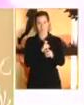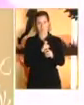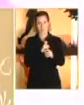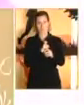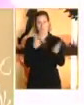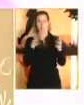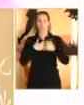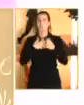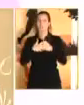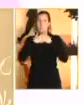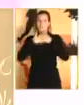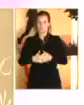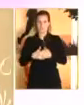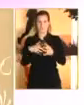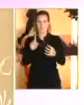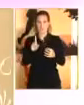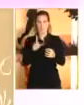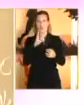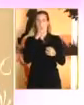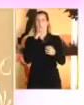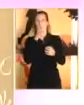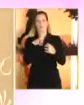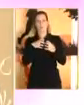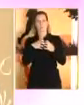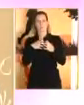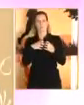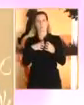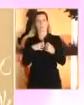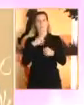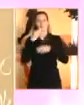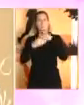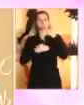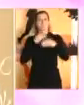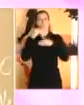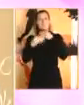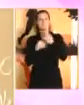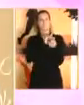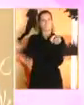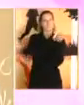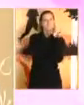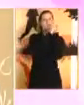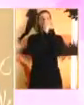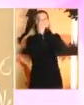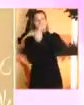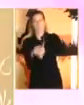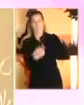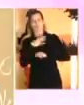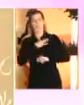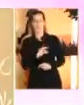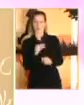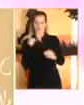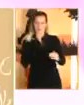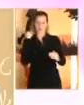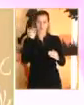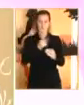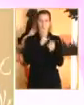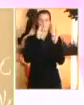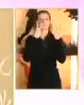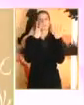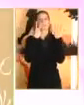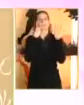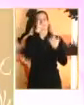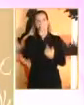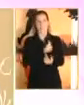funcionar, es que siempre va a salir un modelo mejor que a lo mejor merece la pena. En 7 años te va a dar unas prestaciones que ahora este puede que no te las